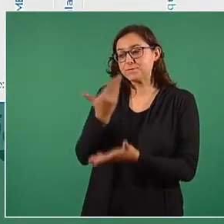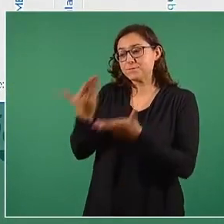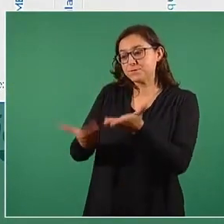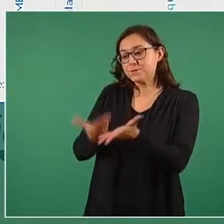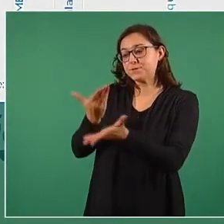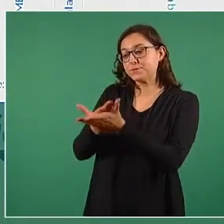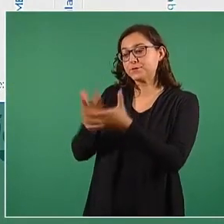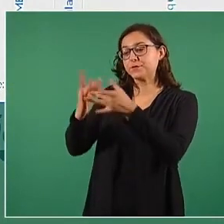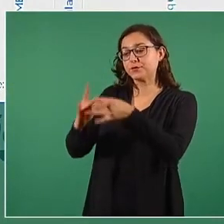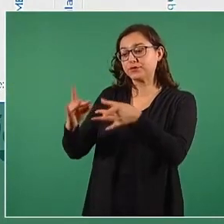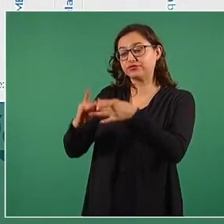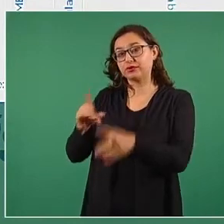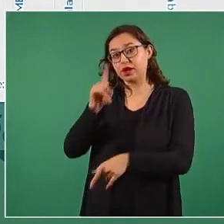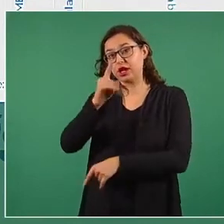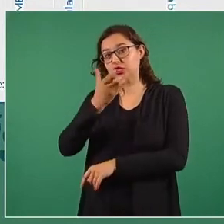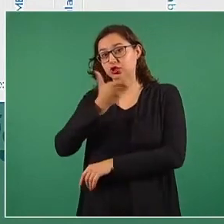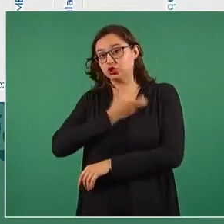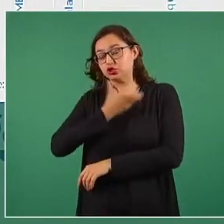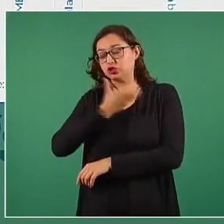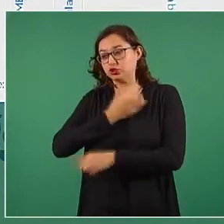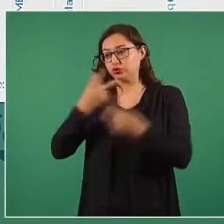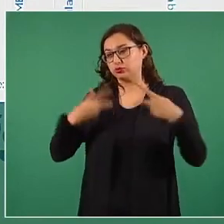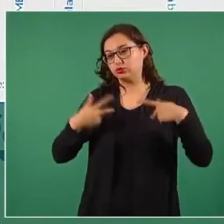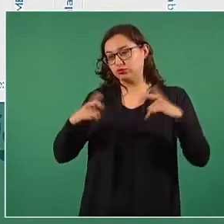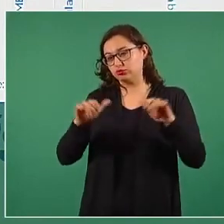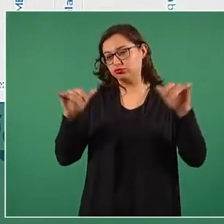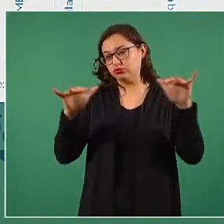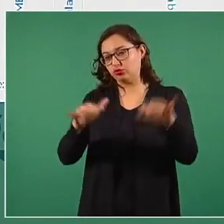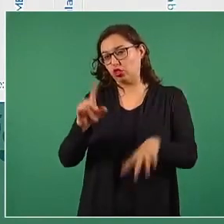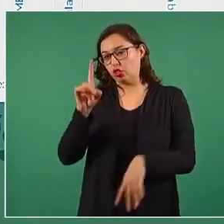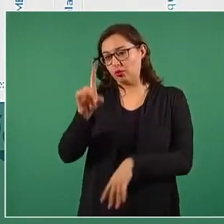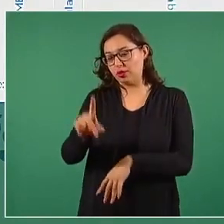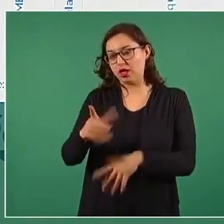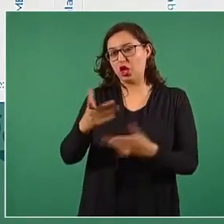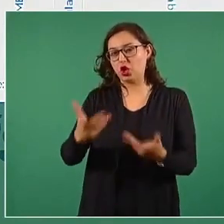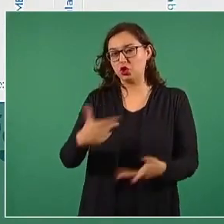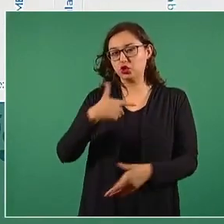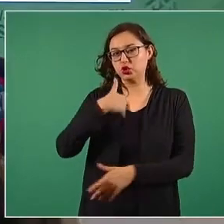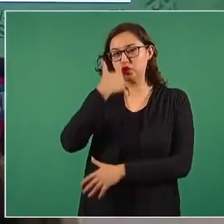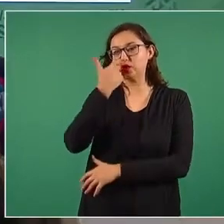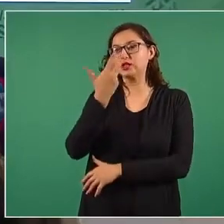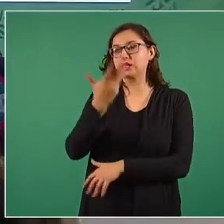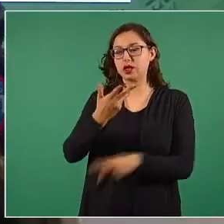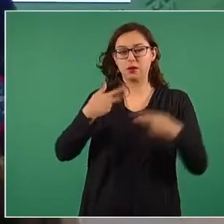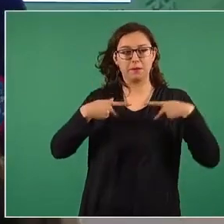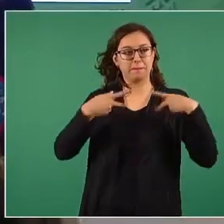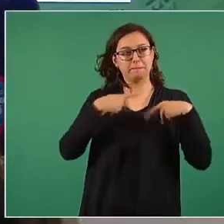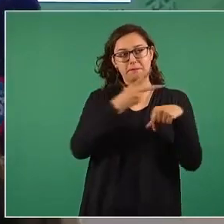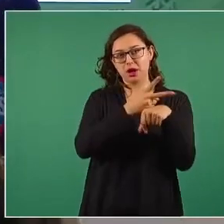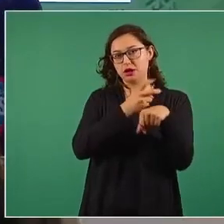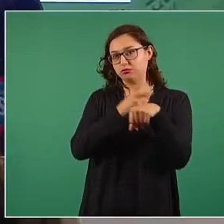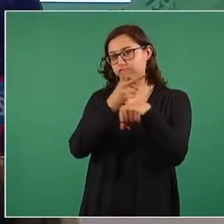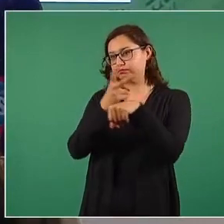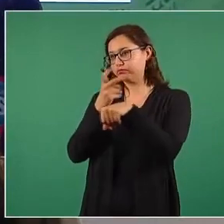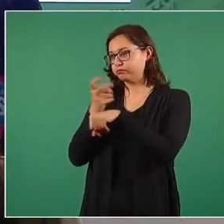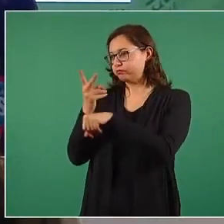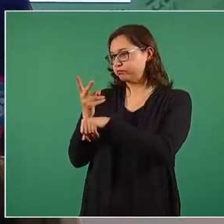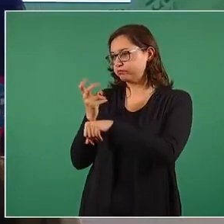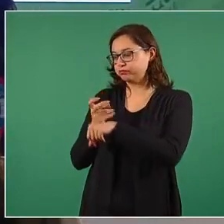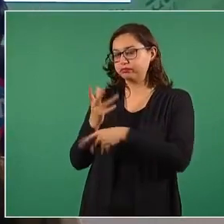una movilización al Zócalo el domingo próximo, y estoy invitando a la gente porque